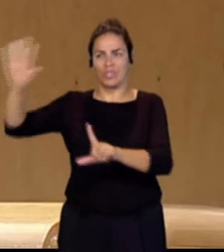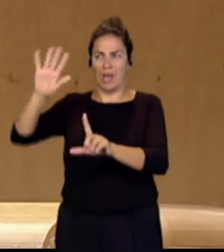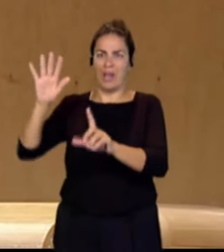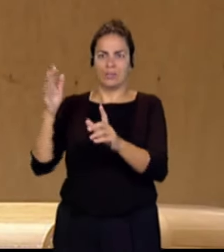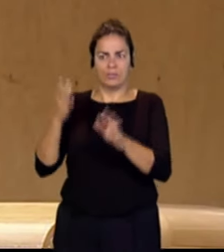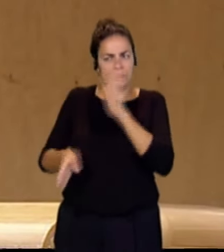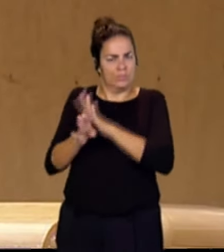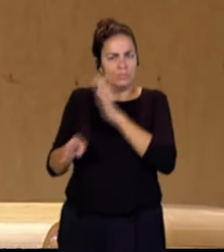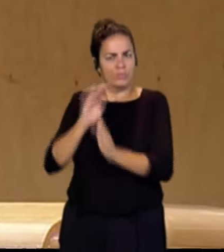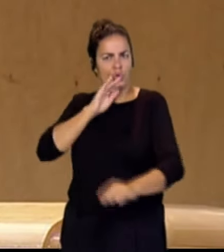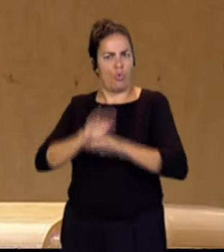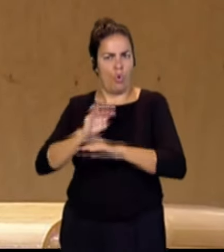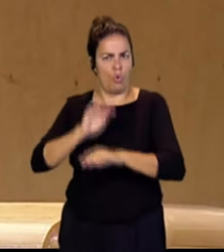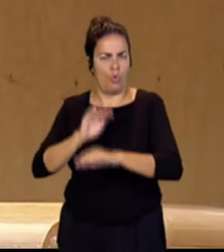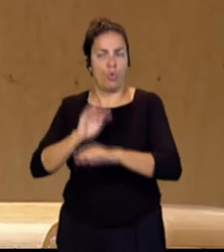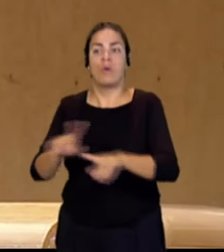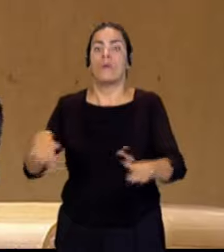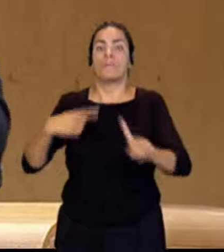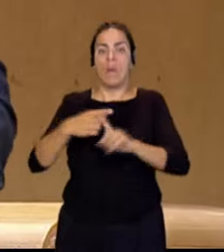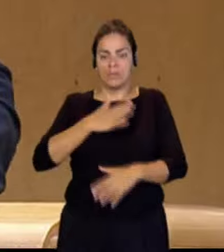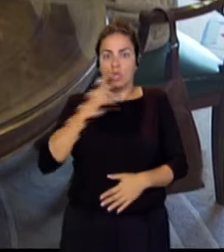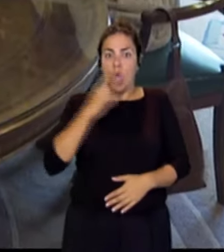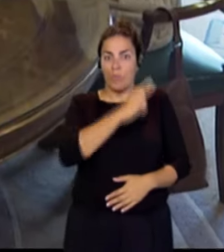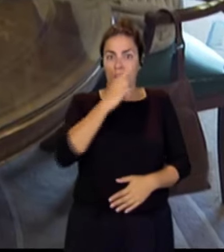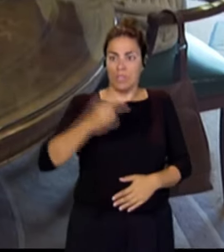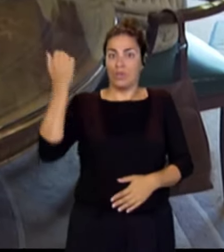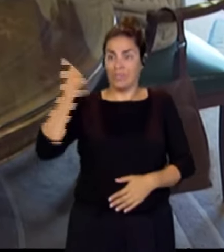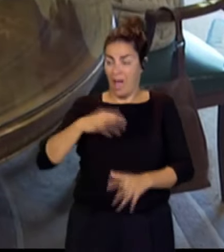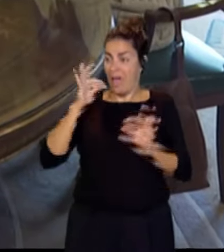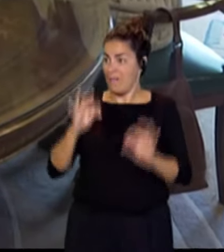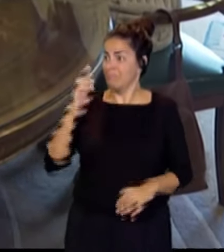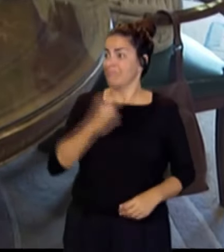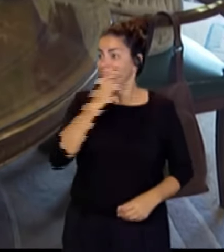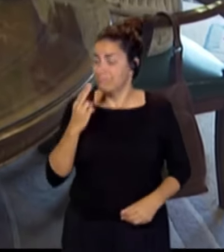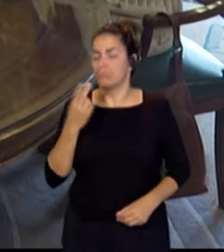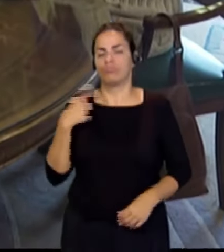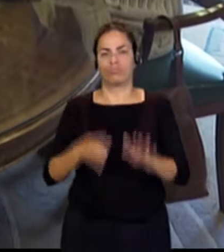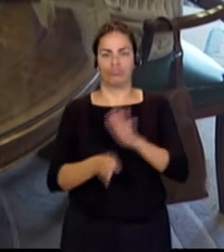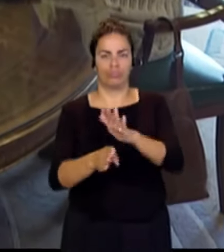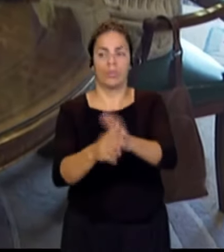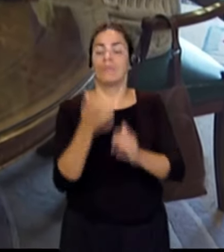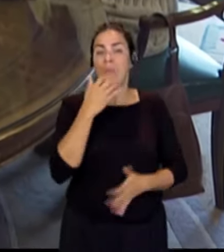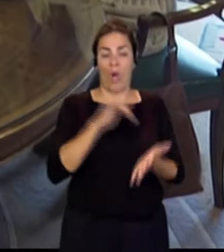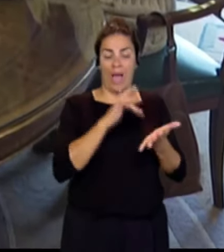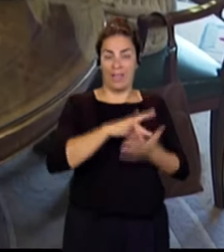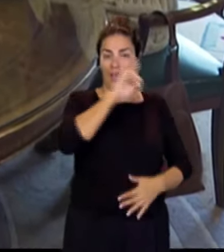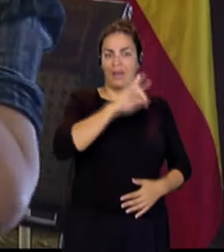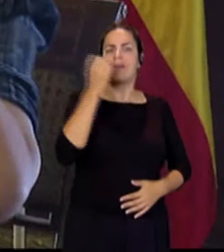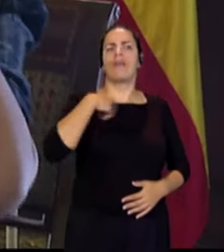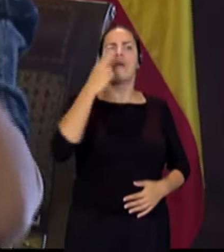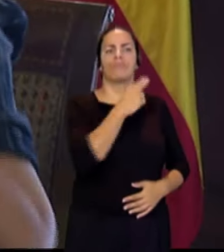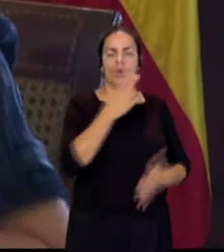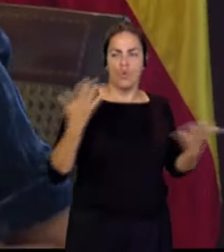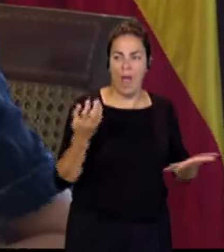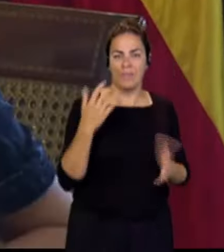y evidentemente con los compromisos que tenemos adquiridos entre las cuestiones pactadas en la agenda canaria están incluidas las bonificaciones Fiscales